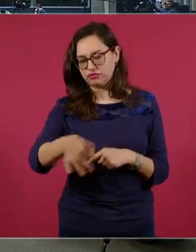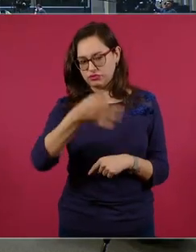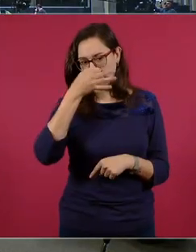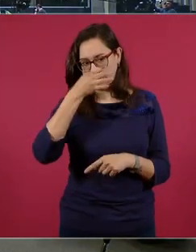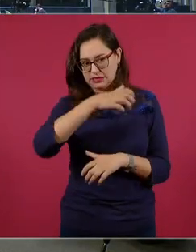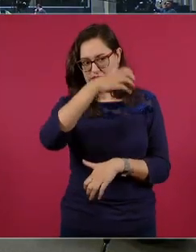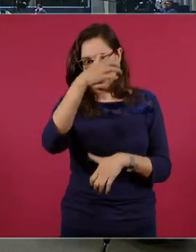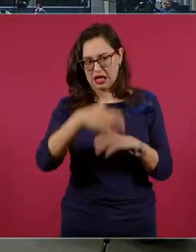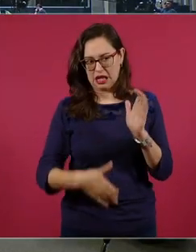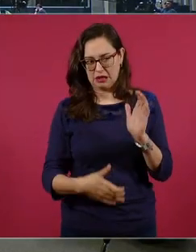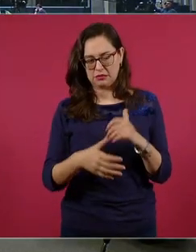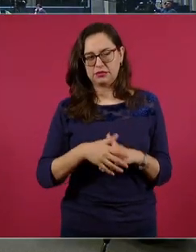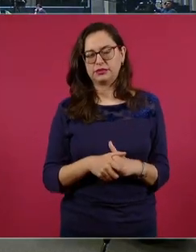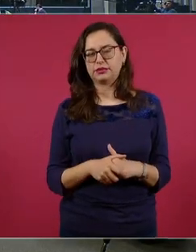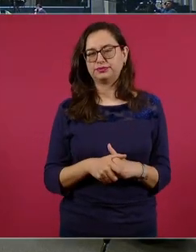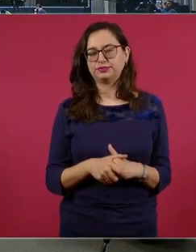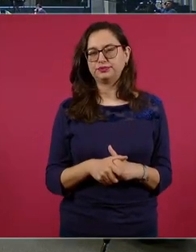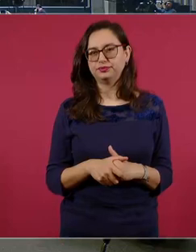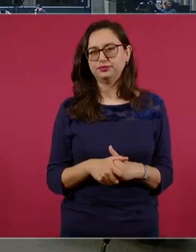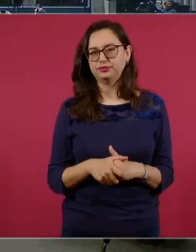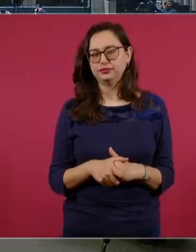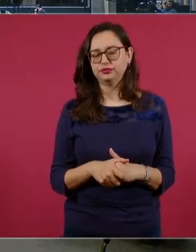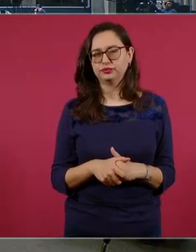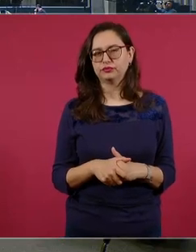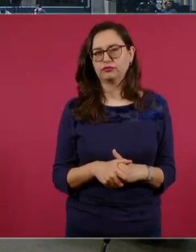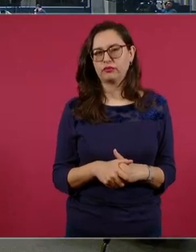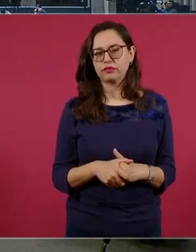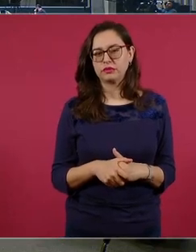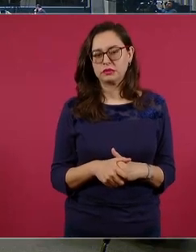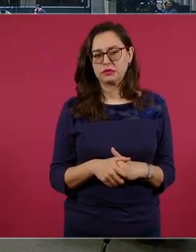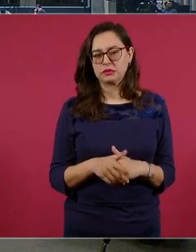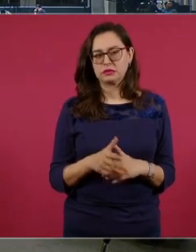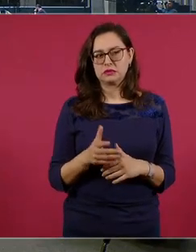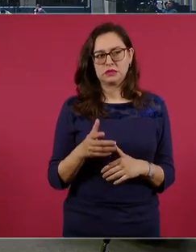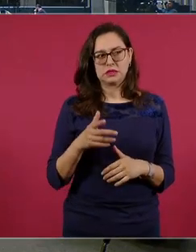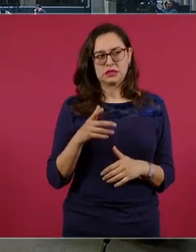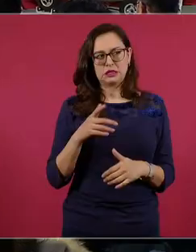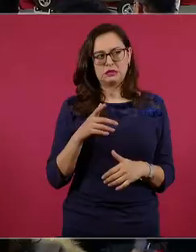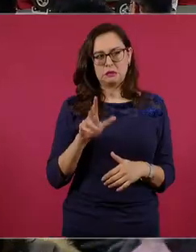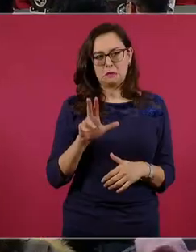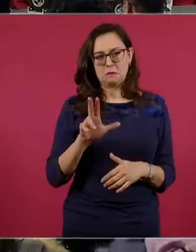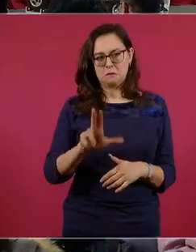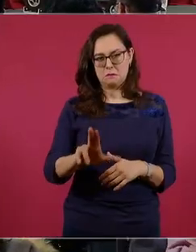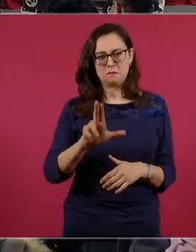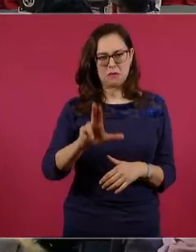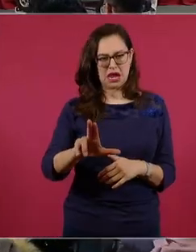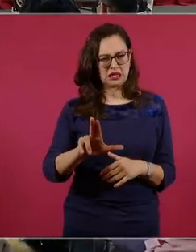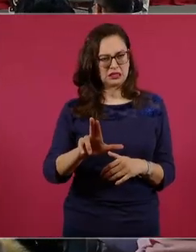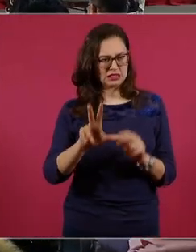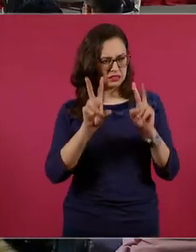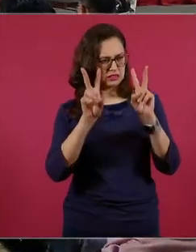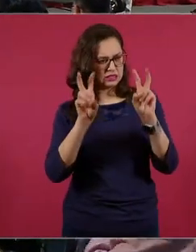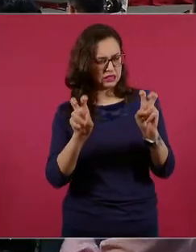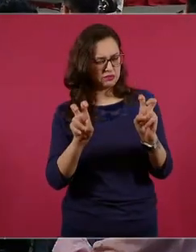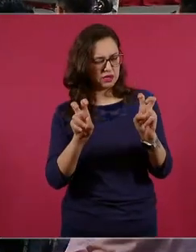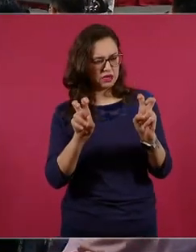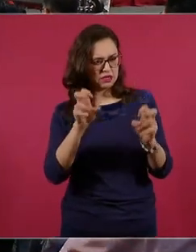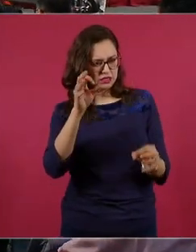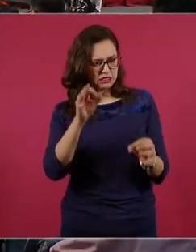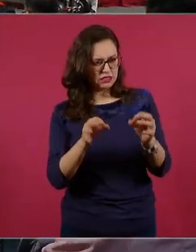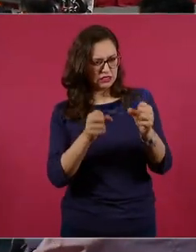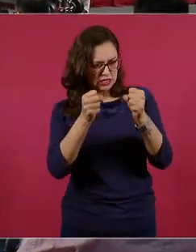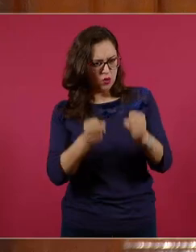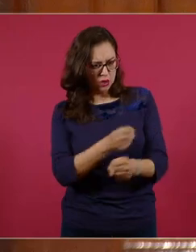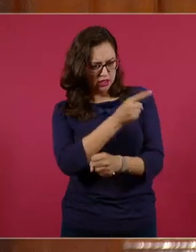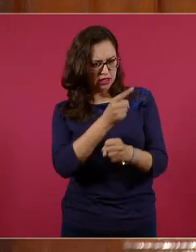cuando corresponda, yo creo que el martes corresponde lo de